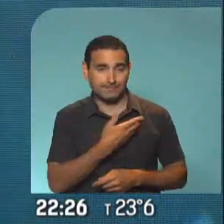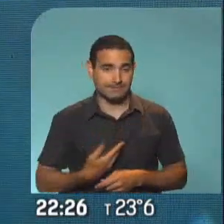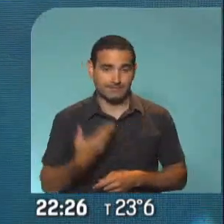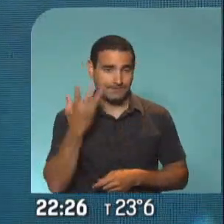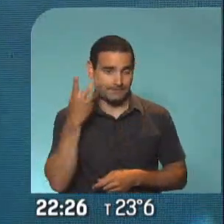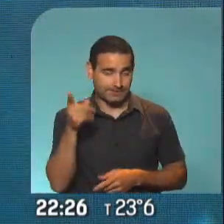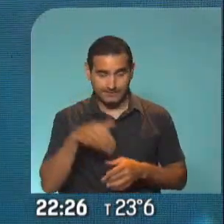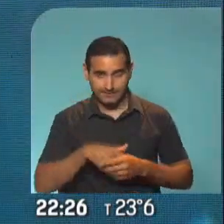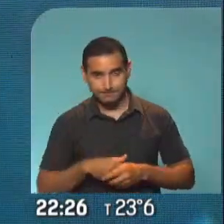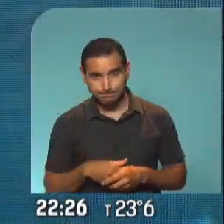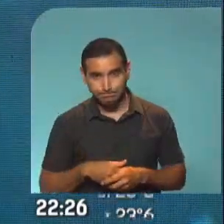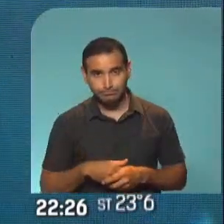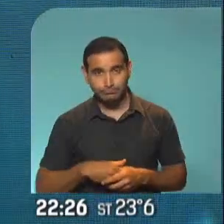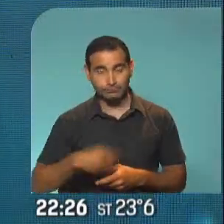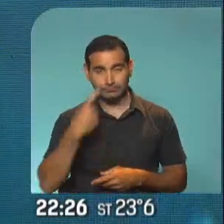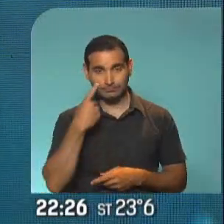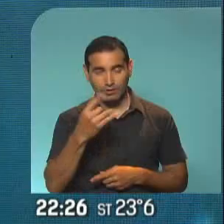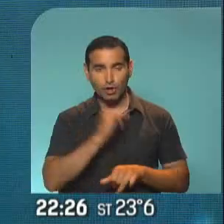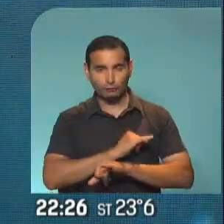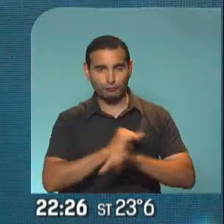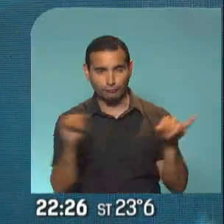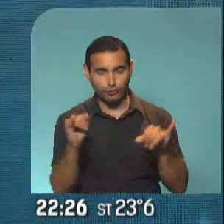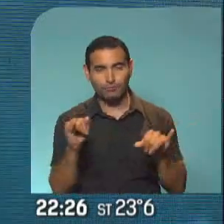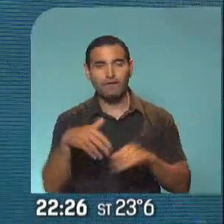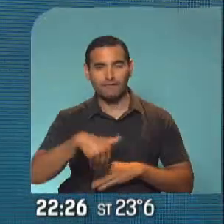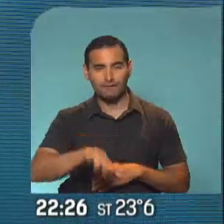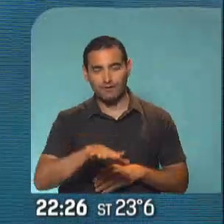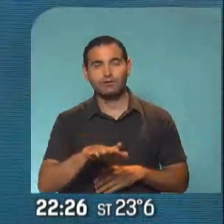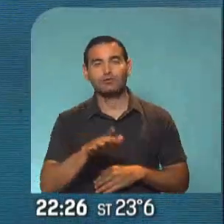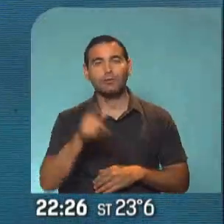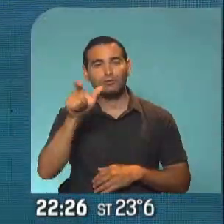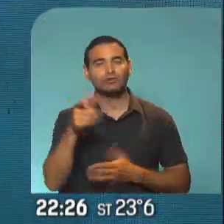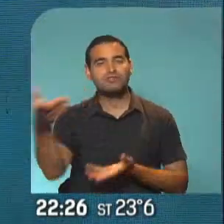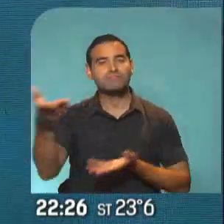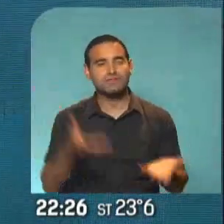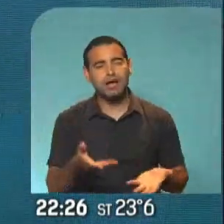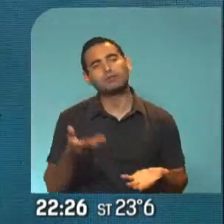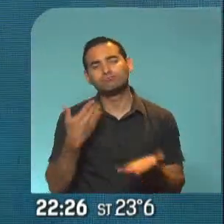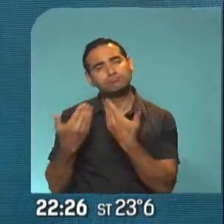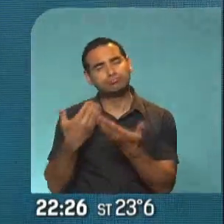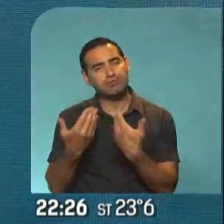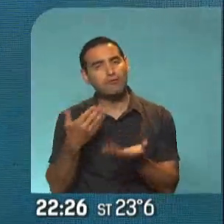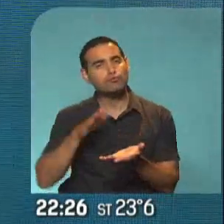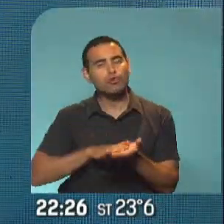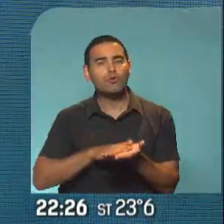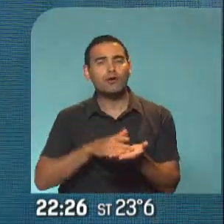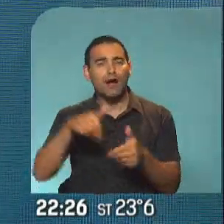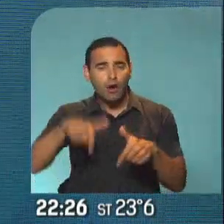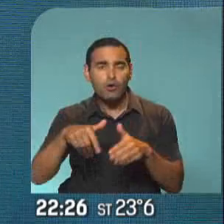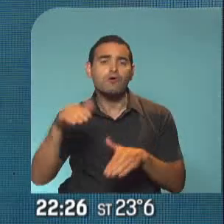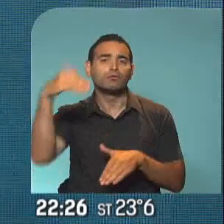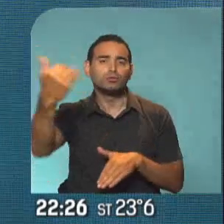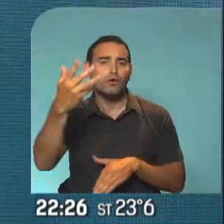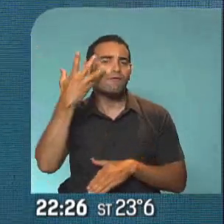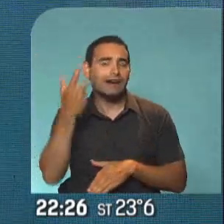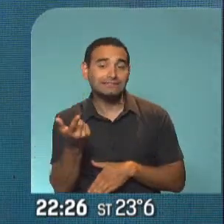francés. Testimonios, informe y en minutos un invitado donde vamos a estar analizando el presente y futuro de Francia